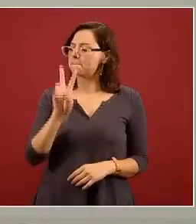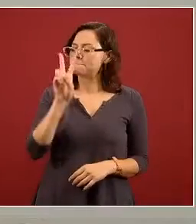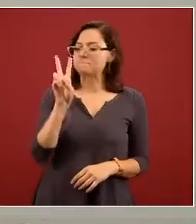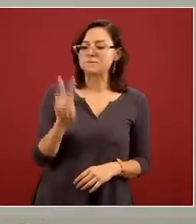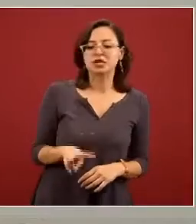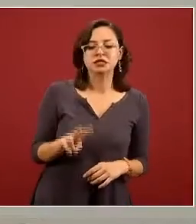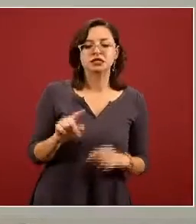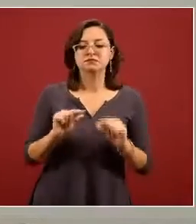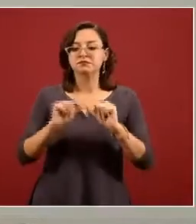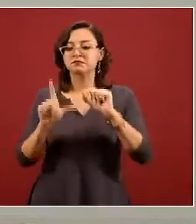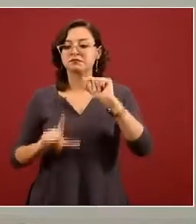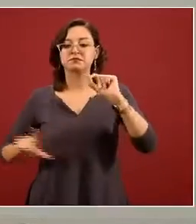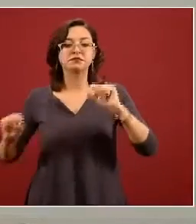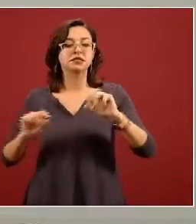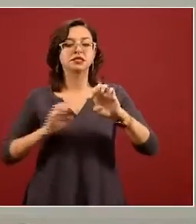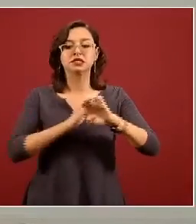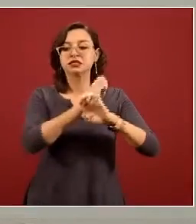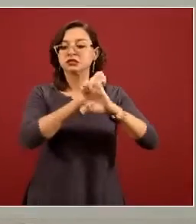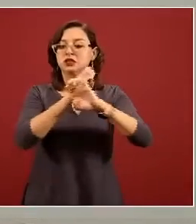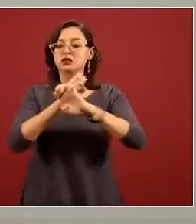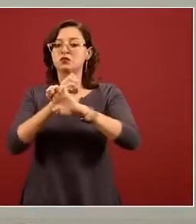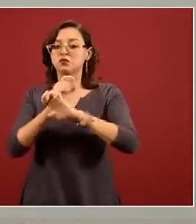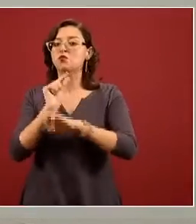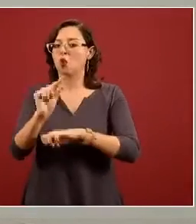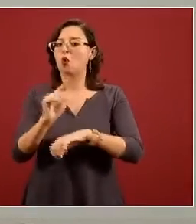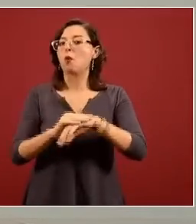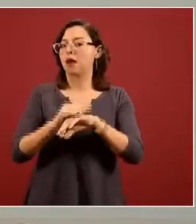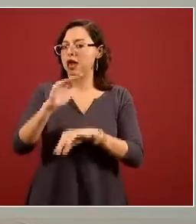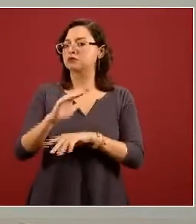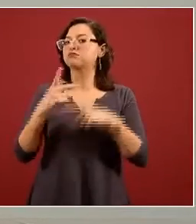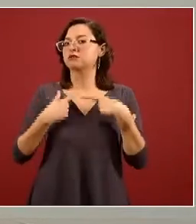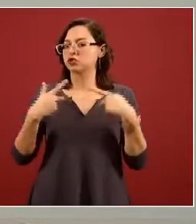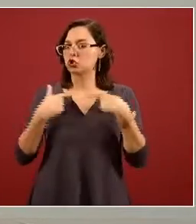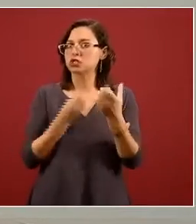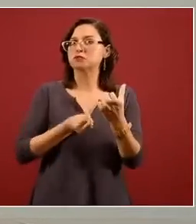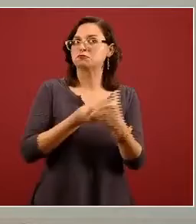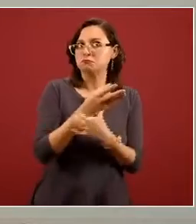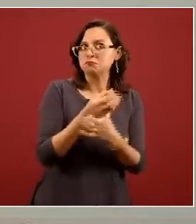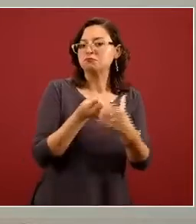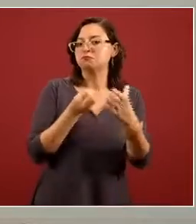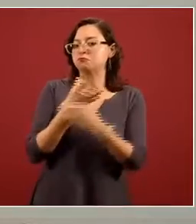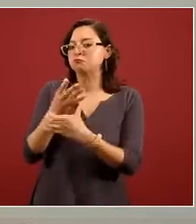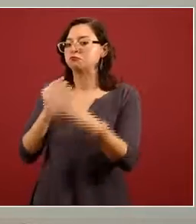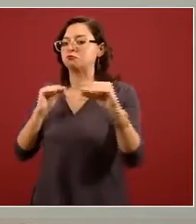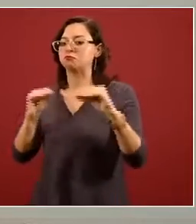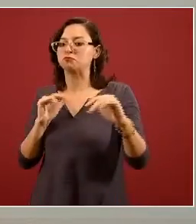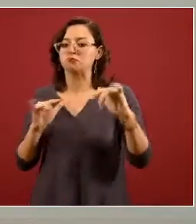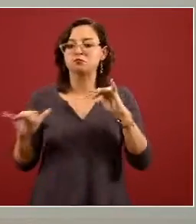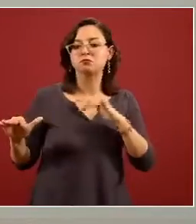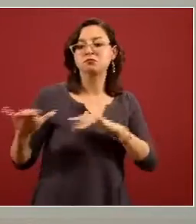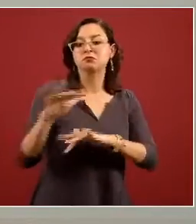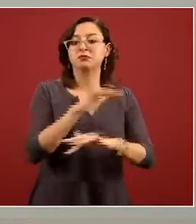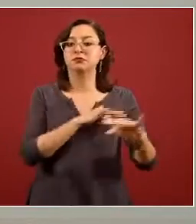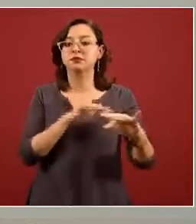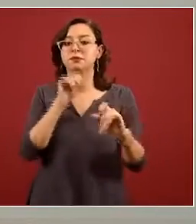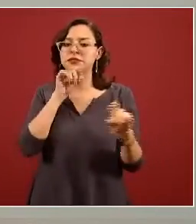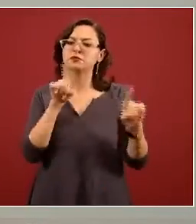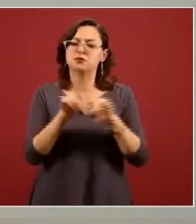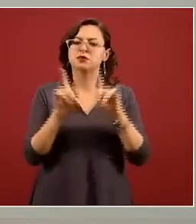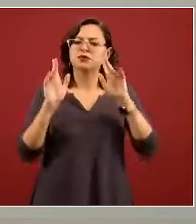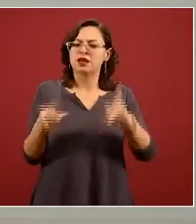los estados un incremento en la movilidad. Ya habíamos también presentado un índice compuesto nacional